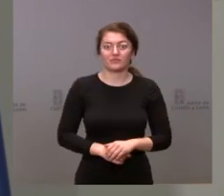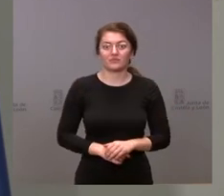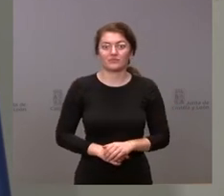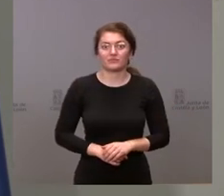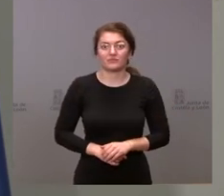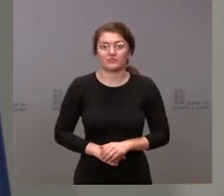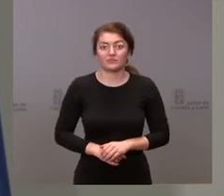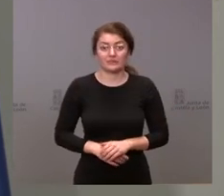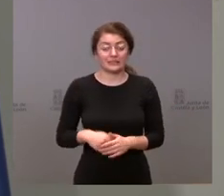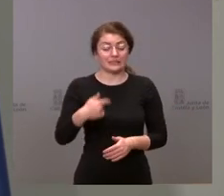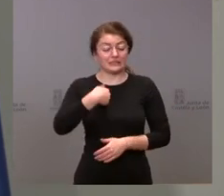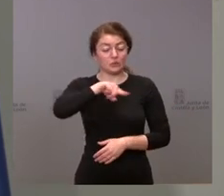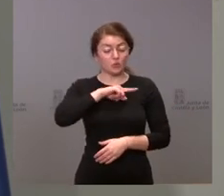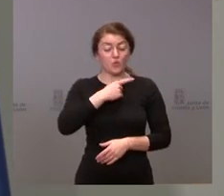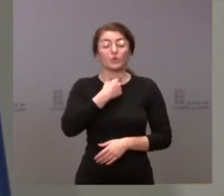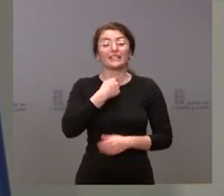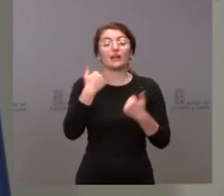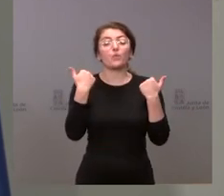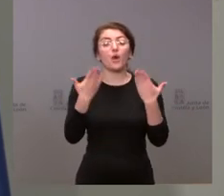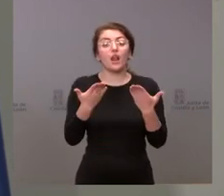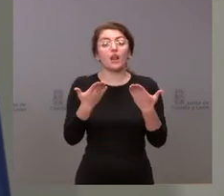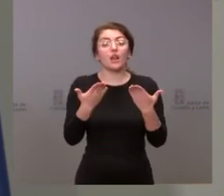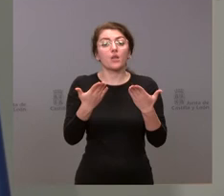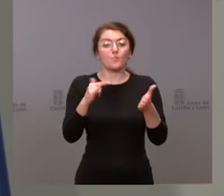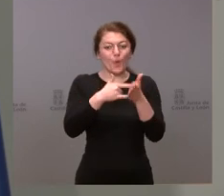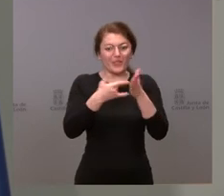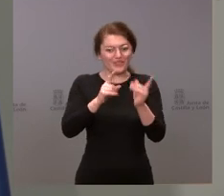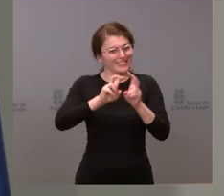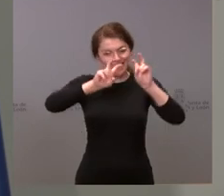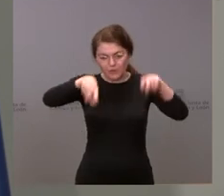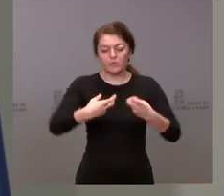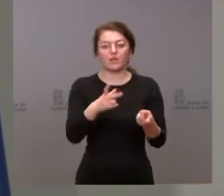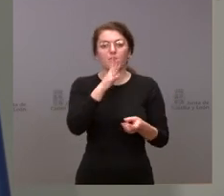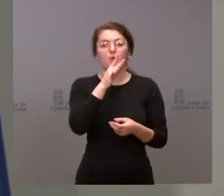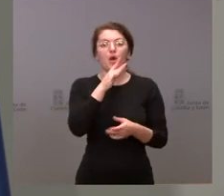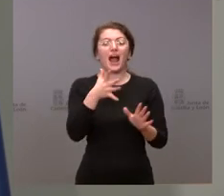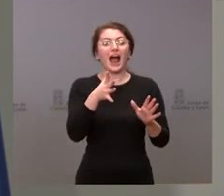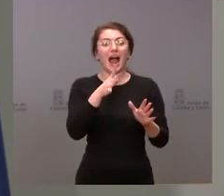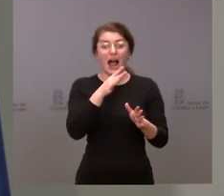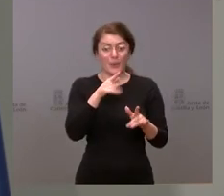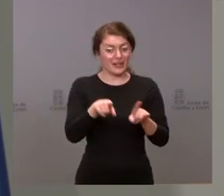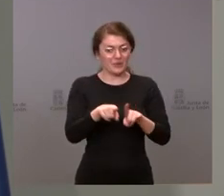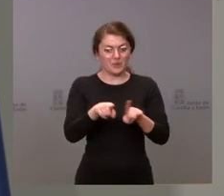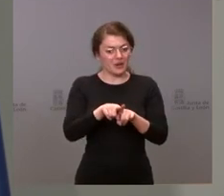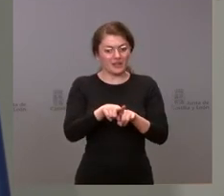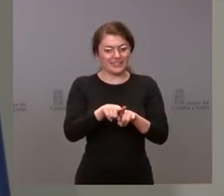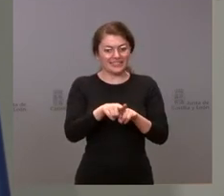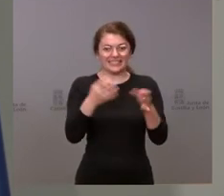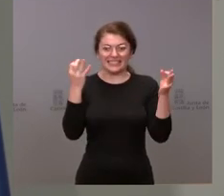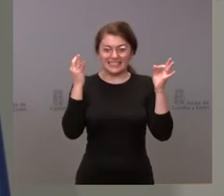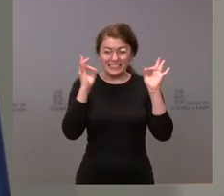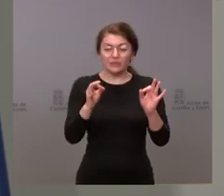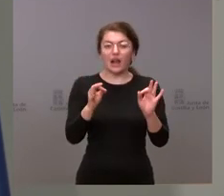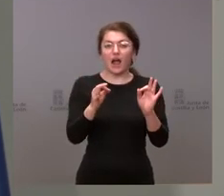nos gustaría que el modelo se reformará básicamente porque el que hay no garantiza la suficiencia de los recursos para castilla y león'